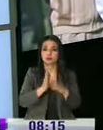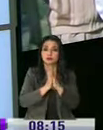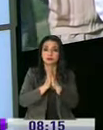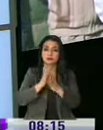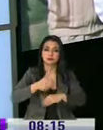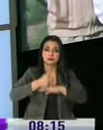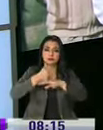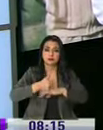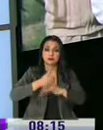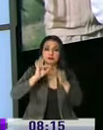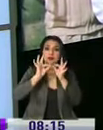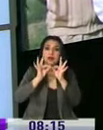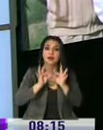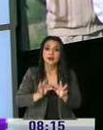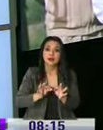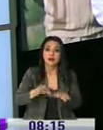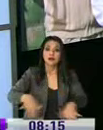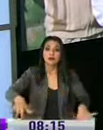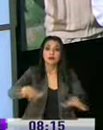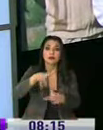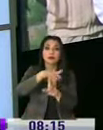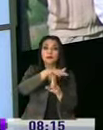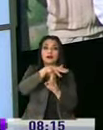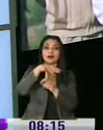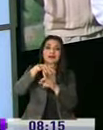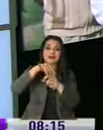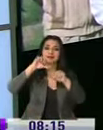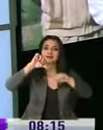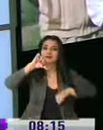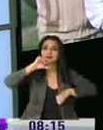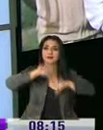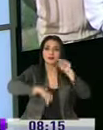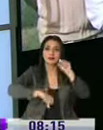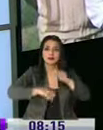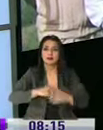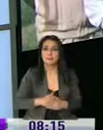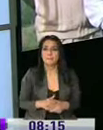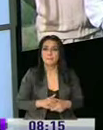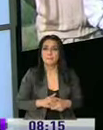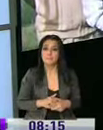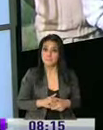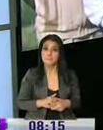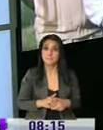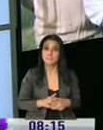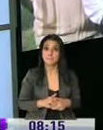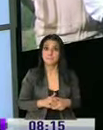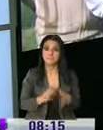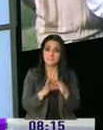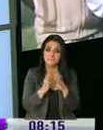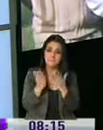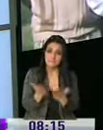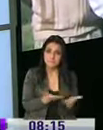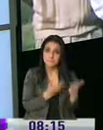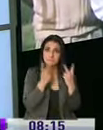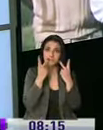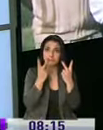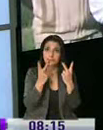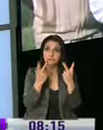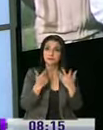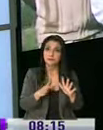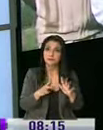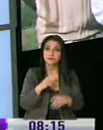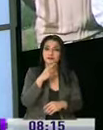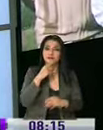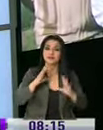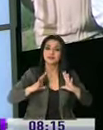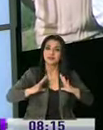intervención en sus áreas verdes. Están en mal estado, áreas recreativas. Así que, Andreita, veo que ha descansado en el feriado, le